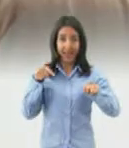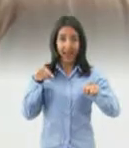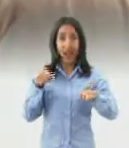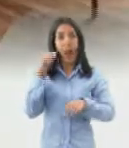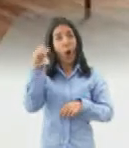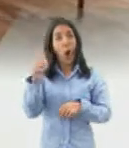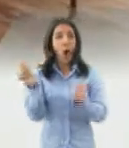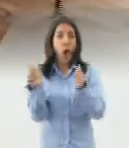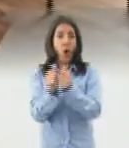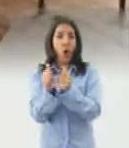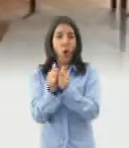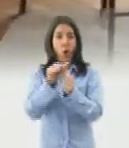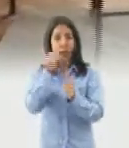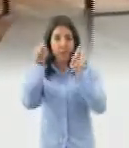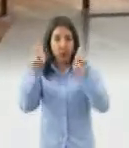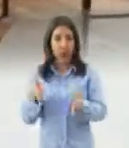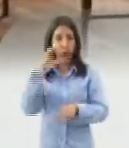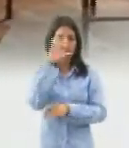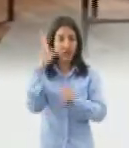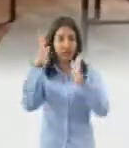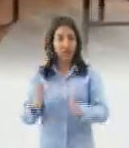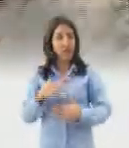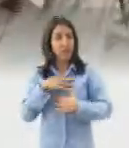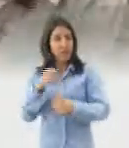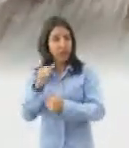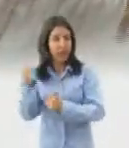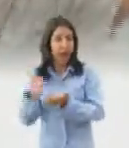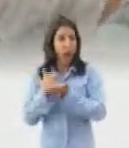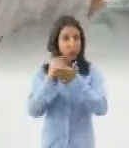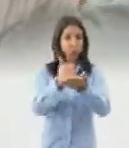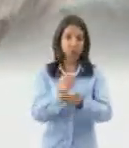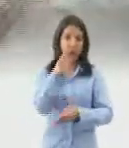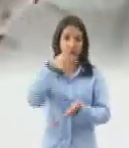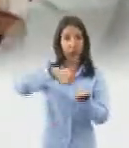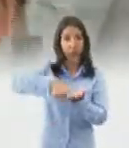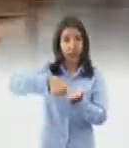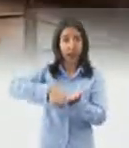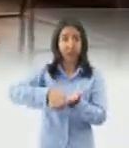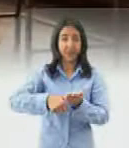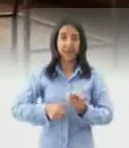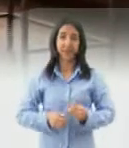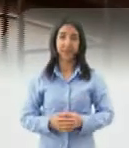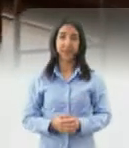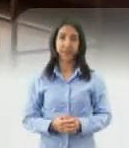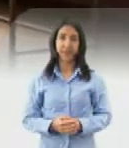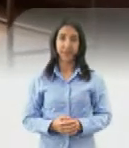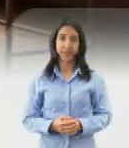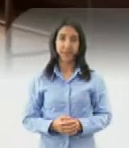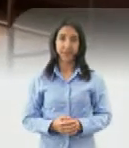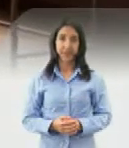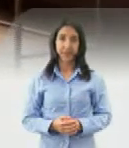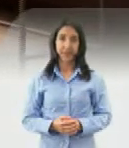mesa o con la ayuda de una persona costarricense de su confianza que le asista en el proceso